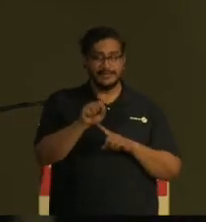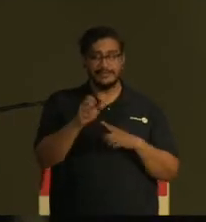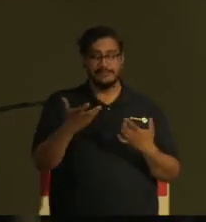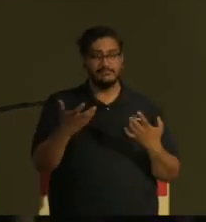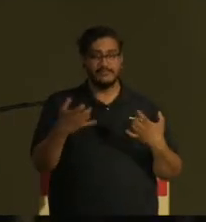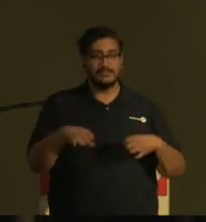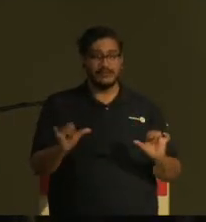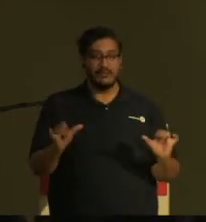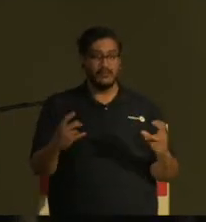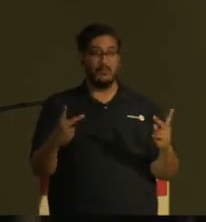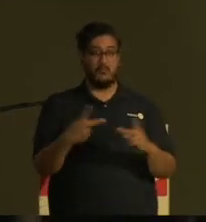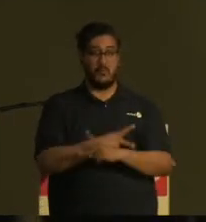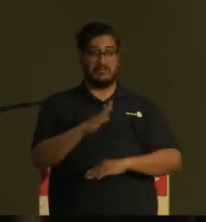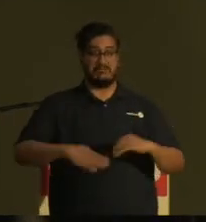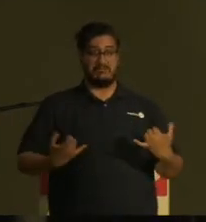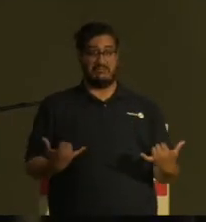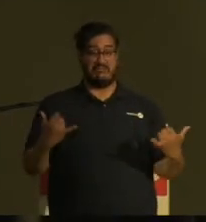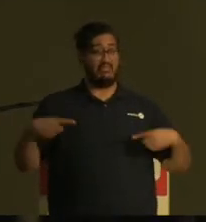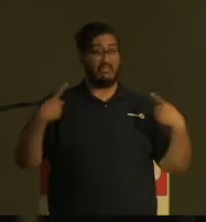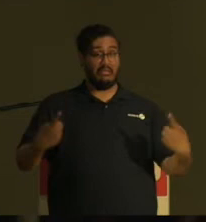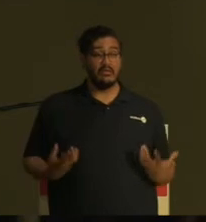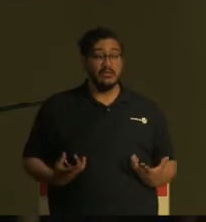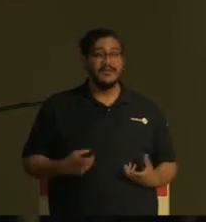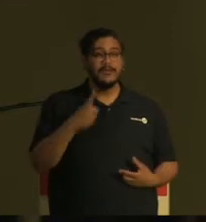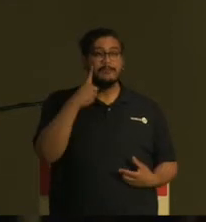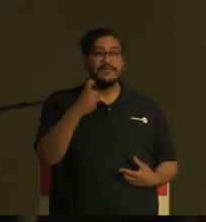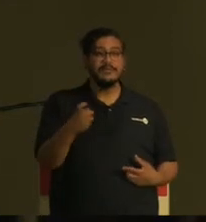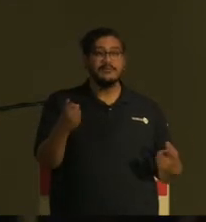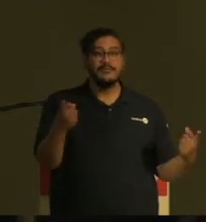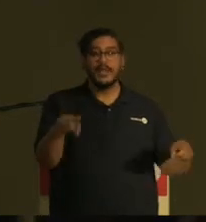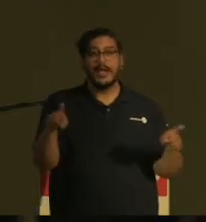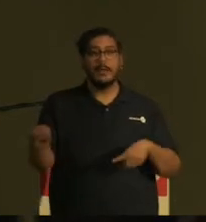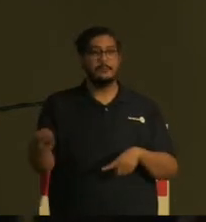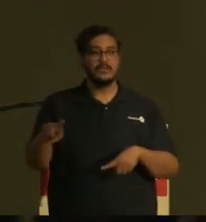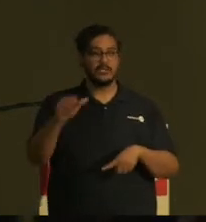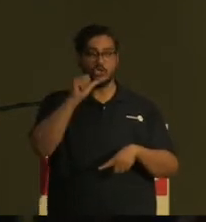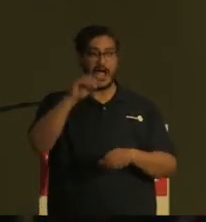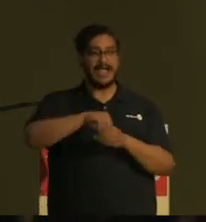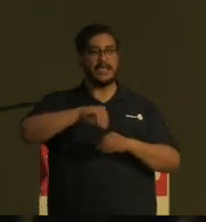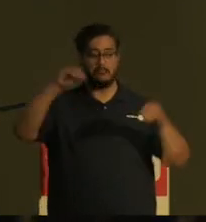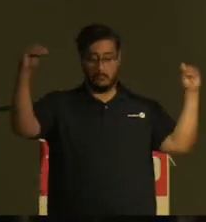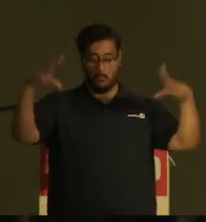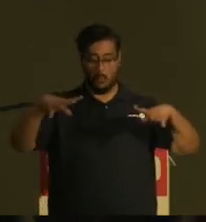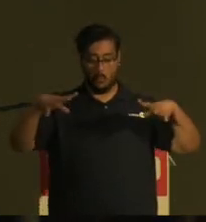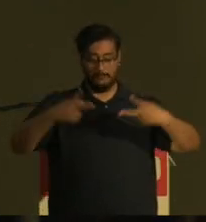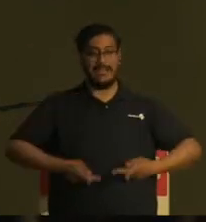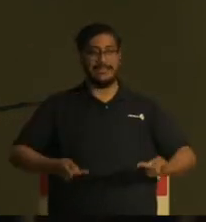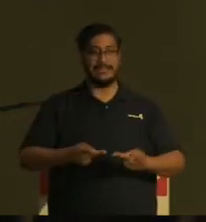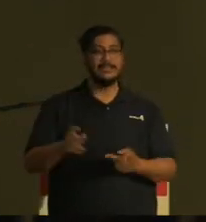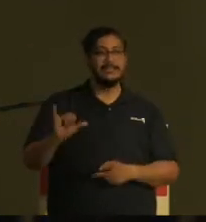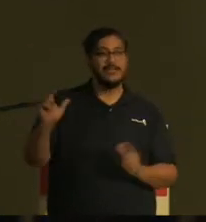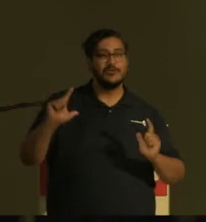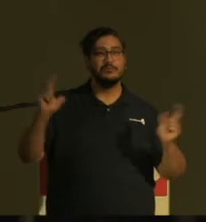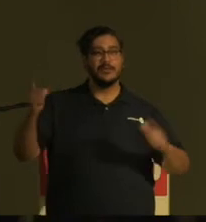ahora peor que nunca porque ocurre no en los lugares iluminados, no en las grandes